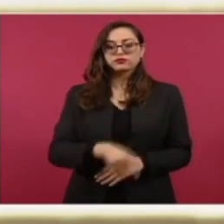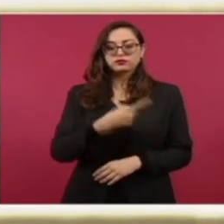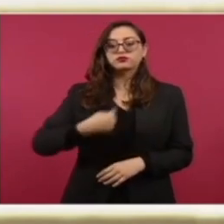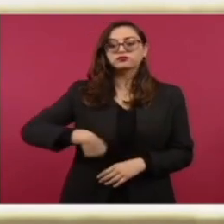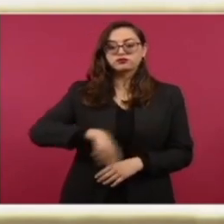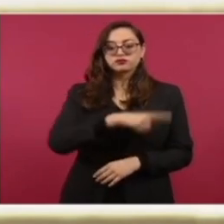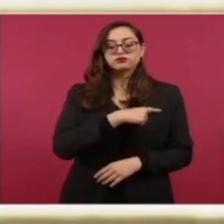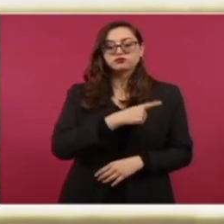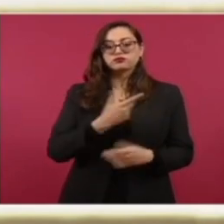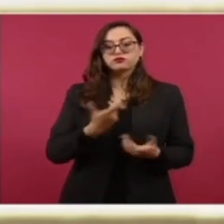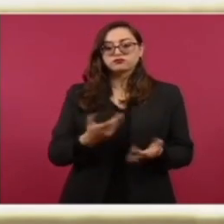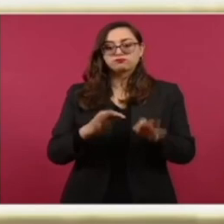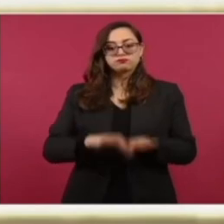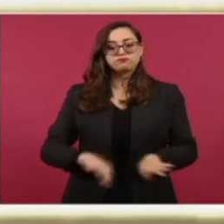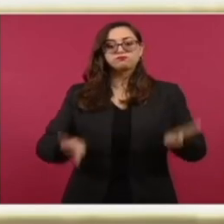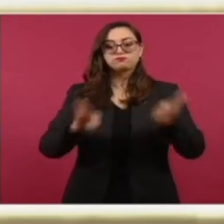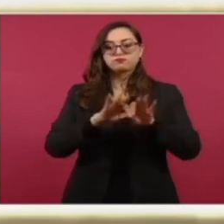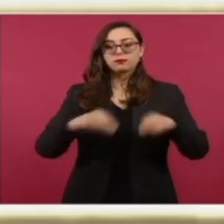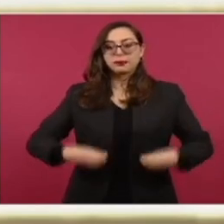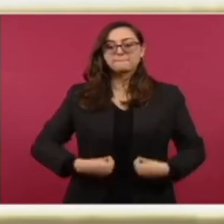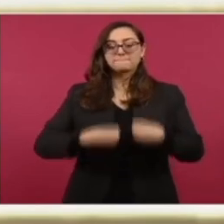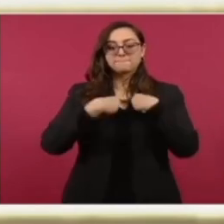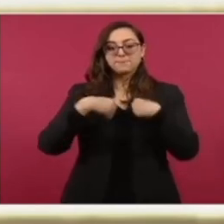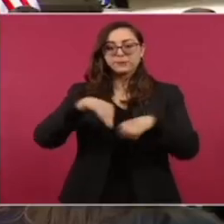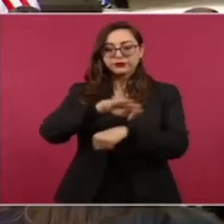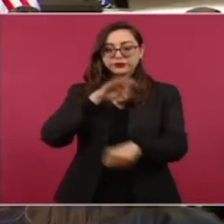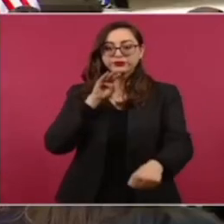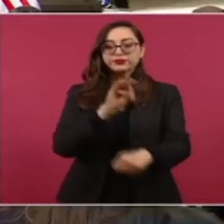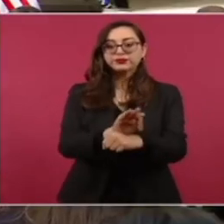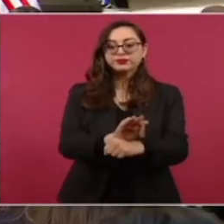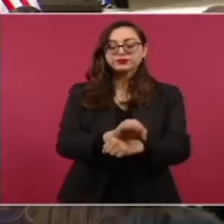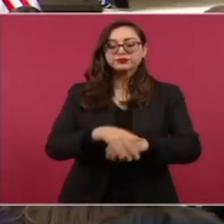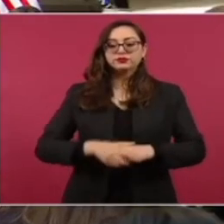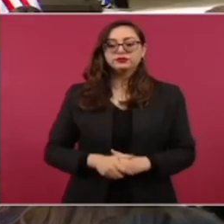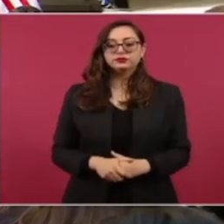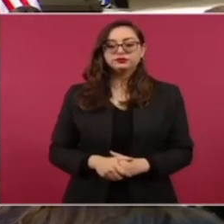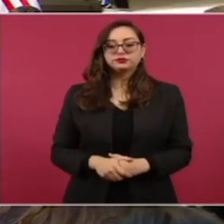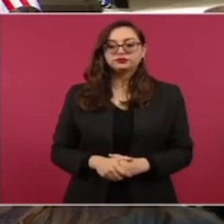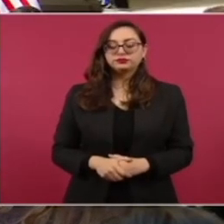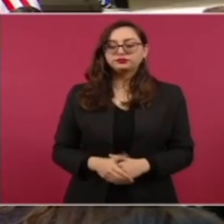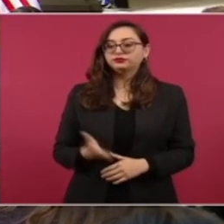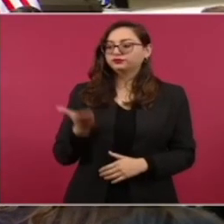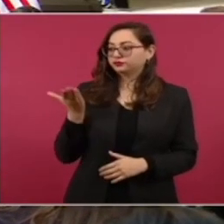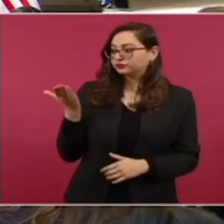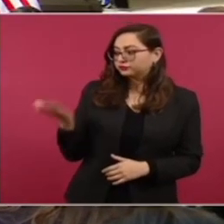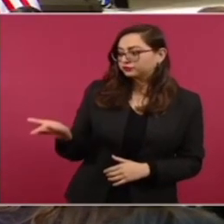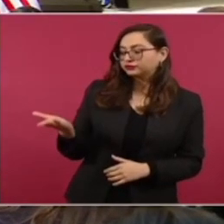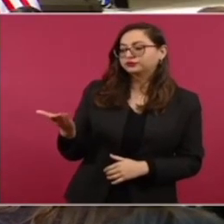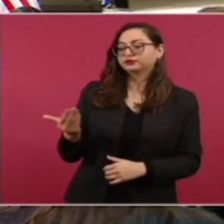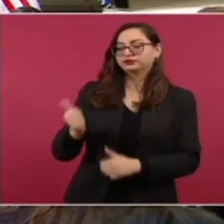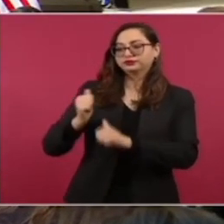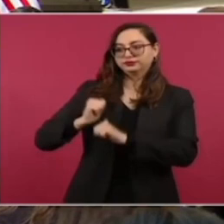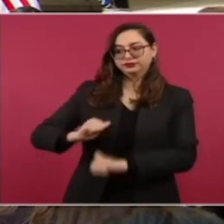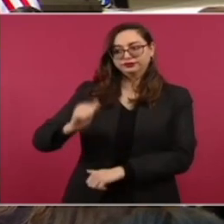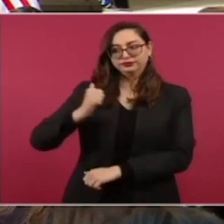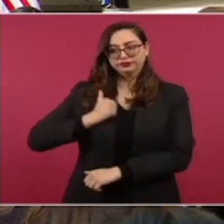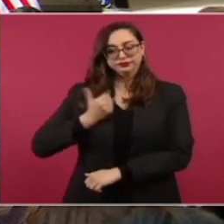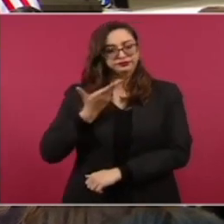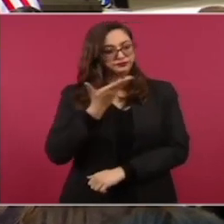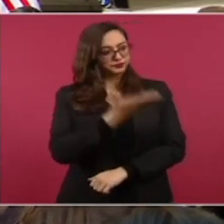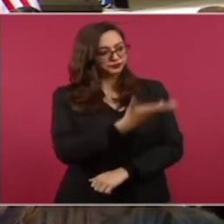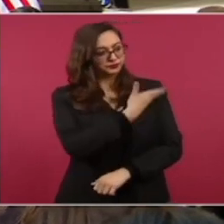defendiendo la vida. Les comentaba yo al primer ministro Trudeau, al presidente